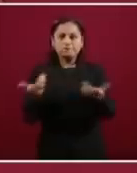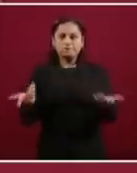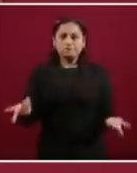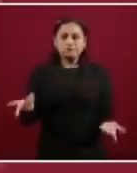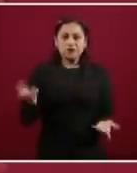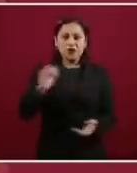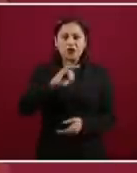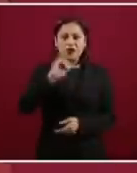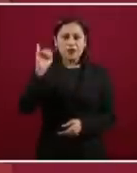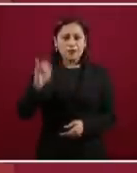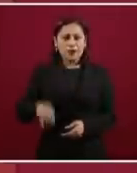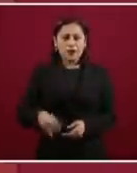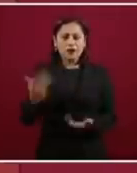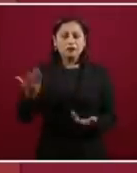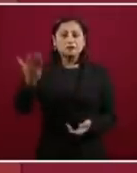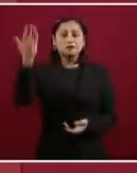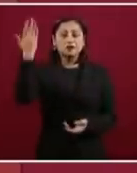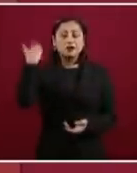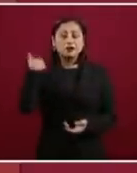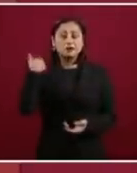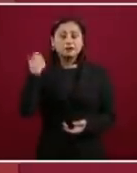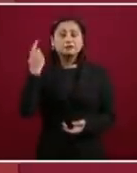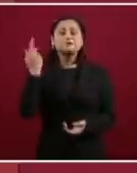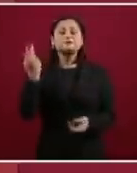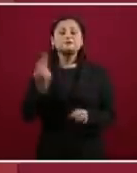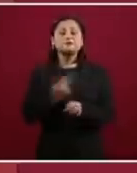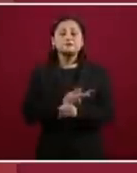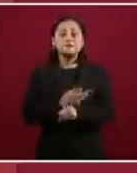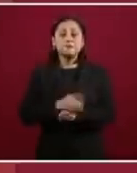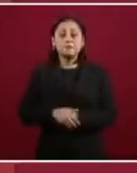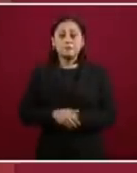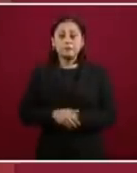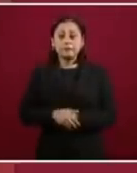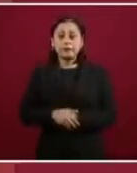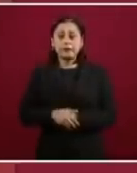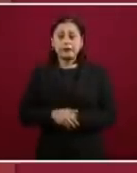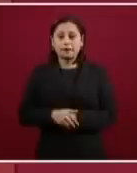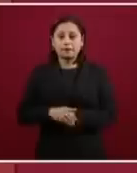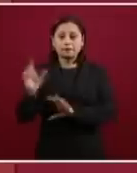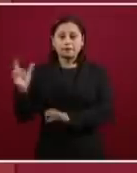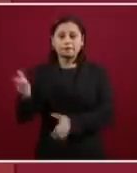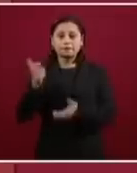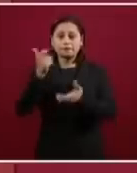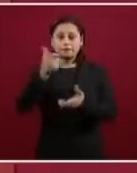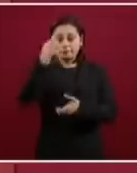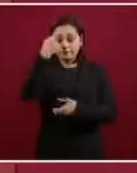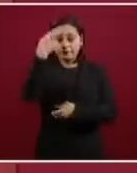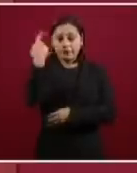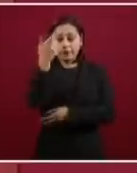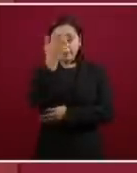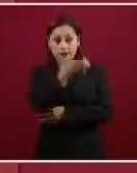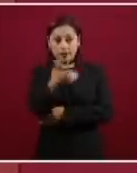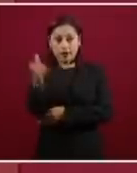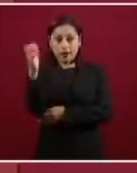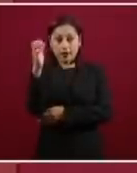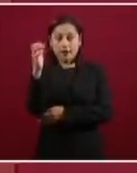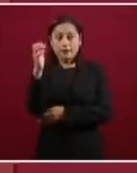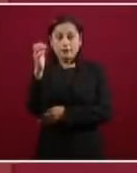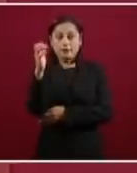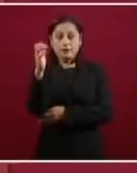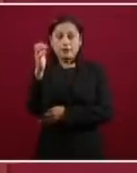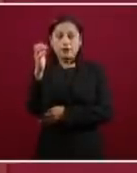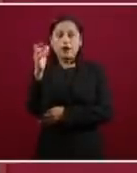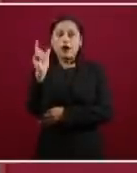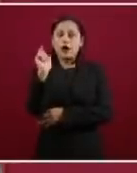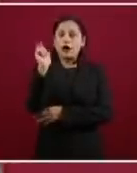Todo se quedaba, lo poco que destinaban al campo, en los grandes,